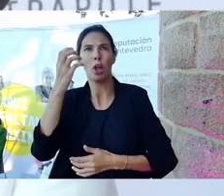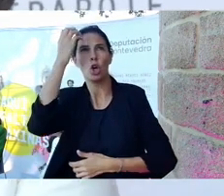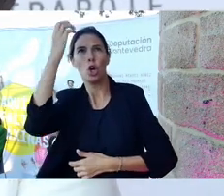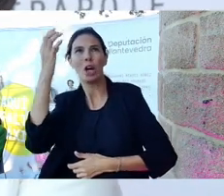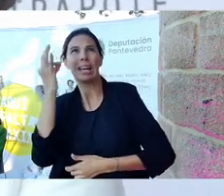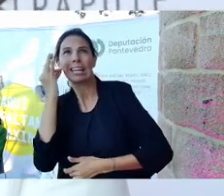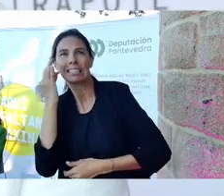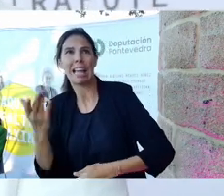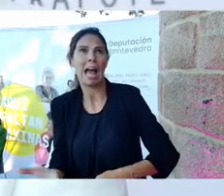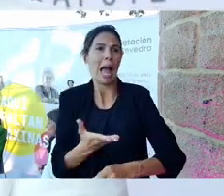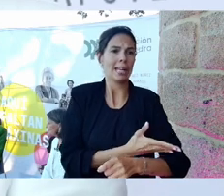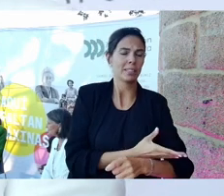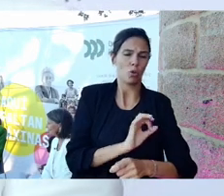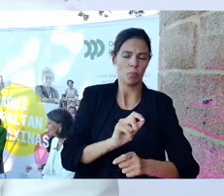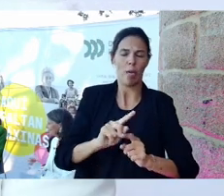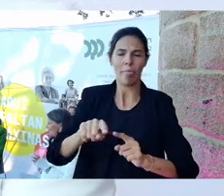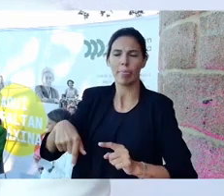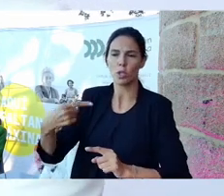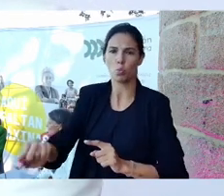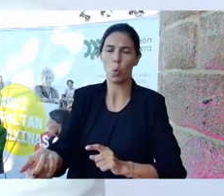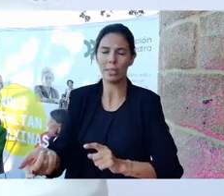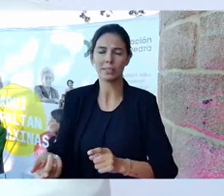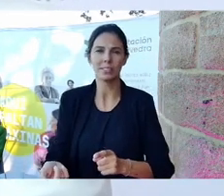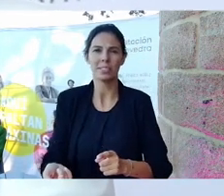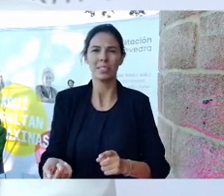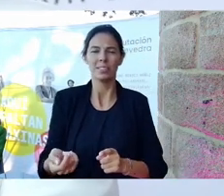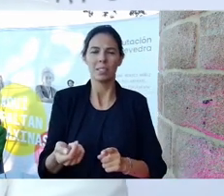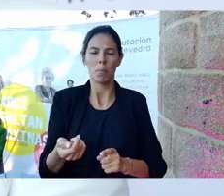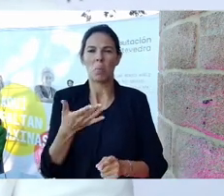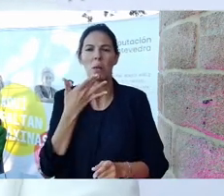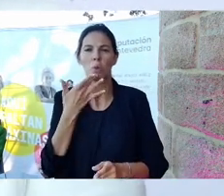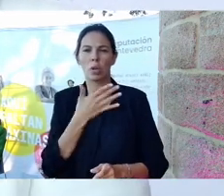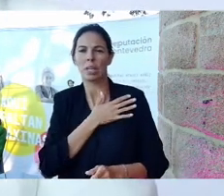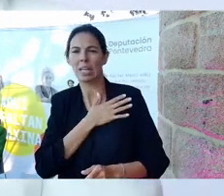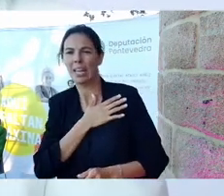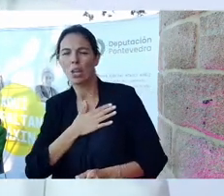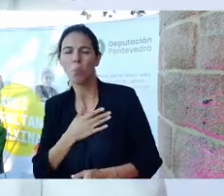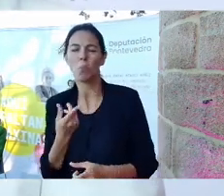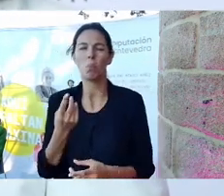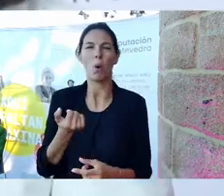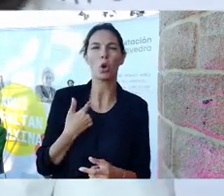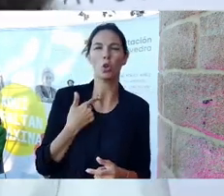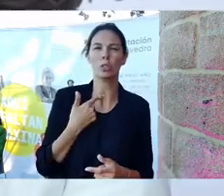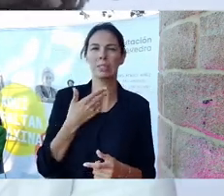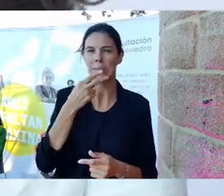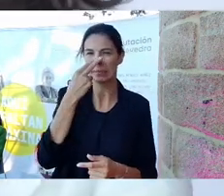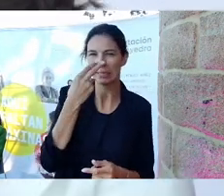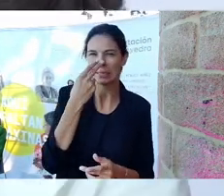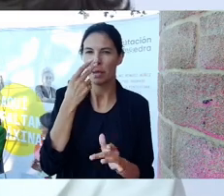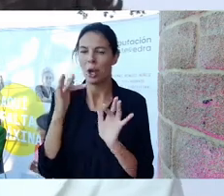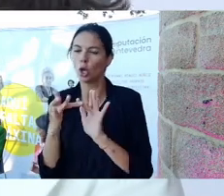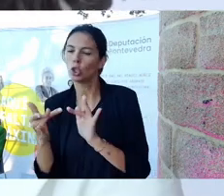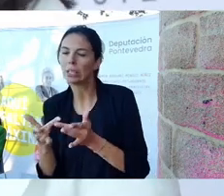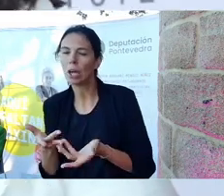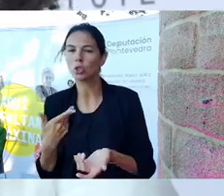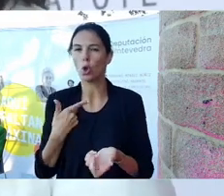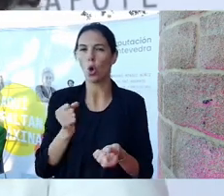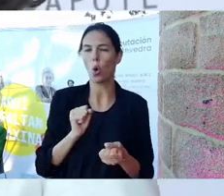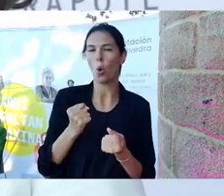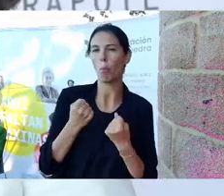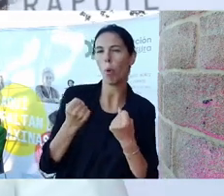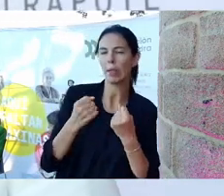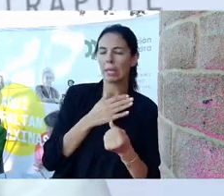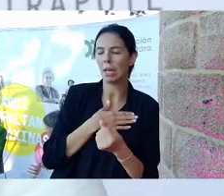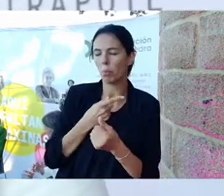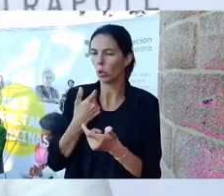de otras reinas que hubo antes y que habría sobre todo después, que optaron más bien por ejercer influencia, por ejercer un poder